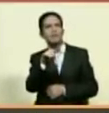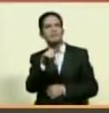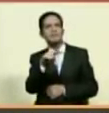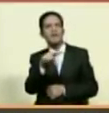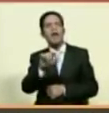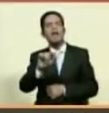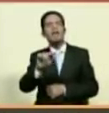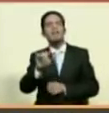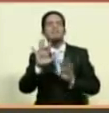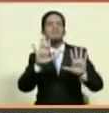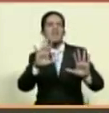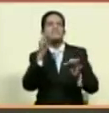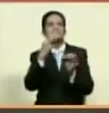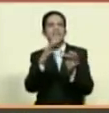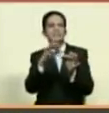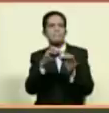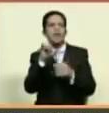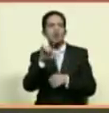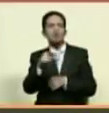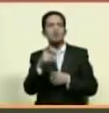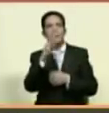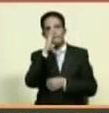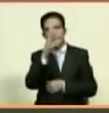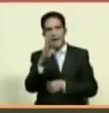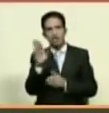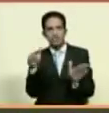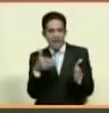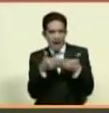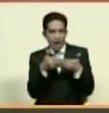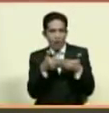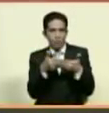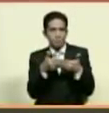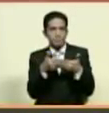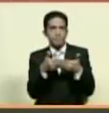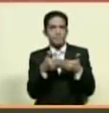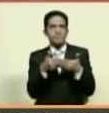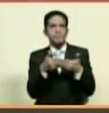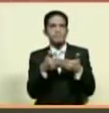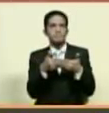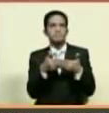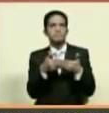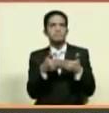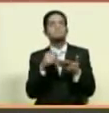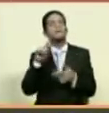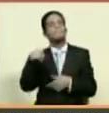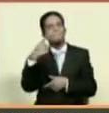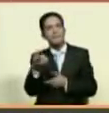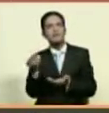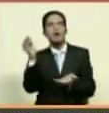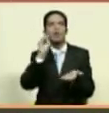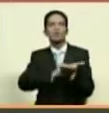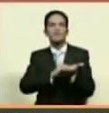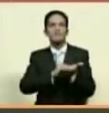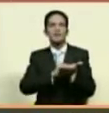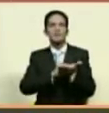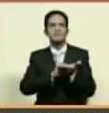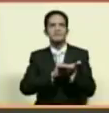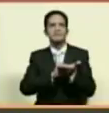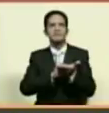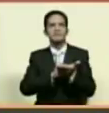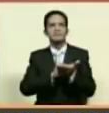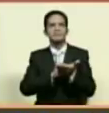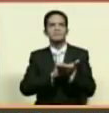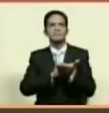de septiembre, fue el lunes bancario, ¿no? El día de mañana retomamos el sistema